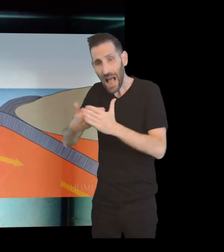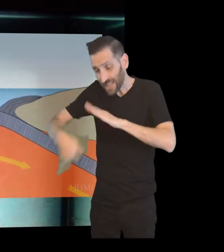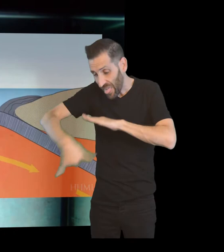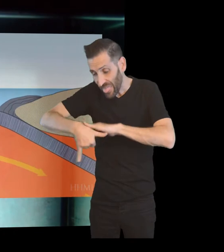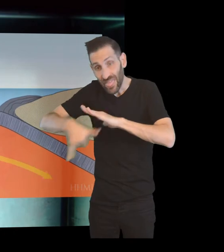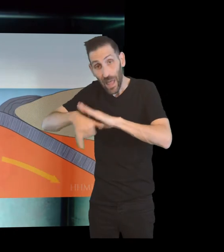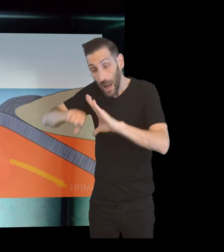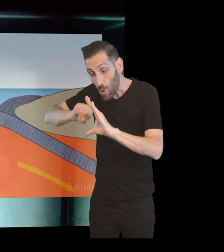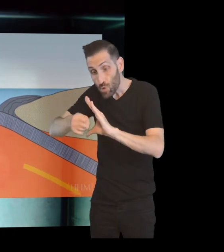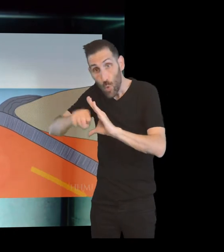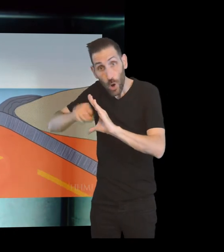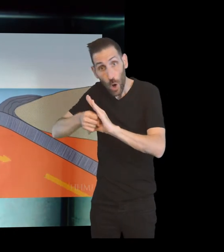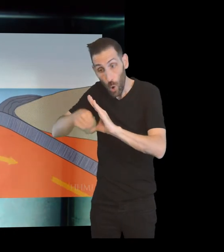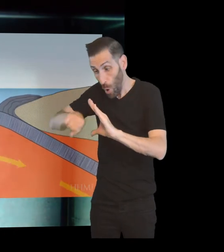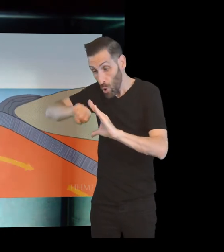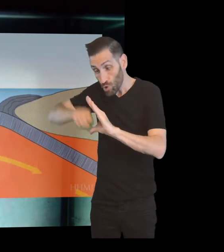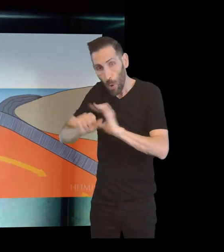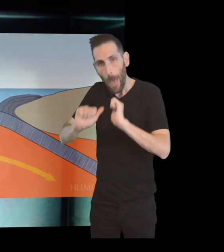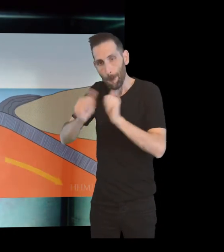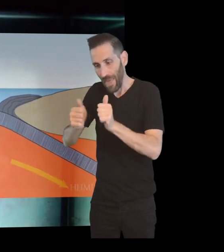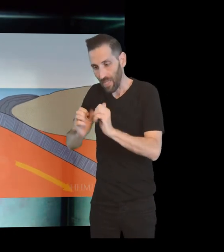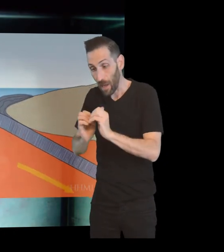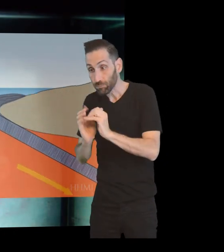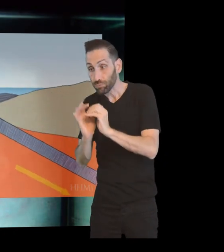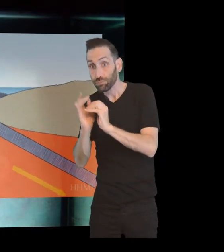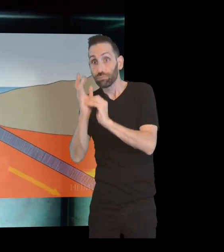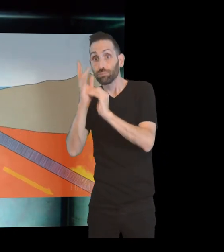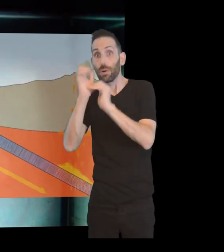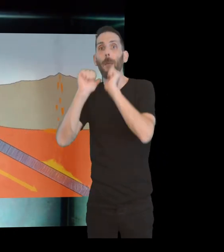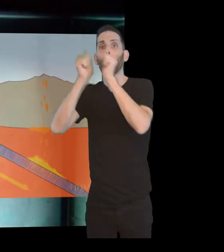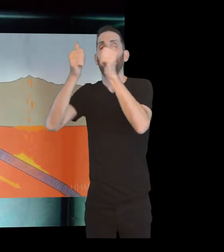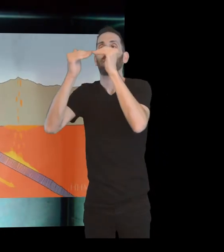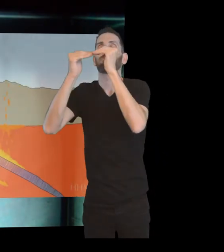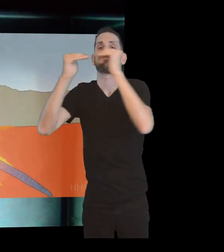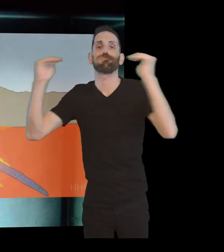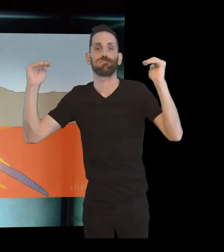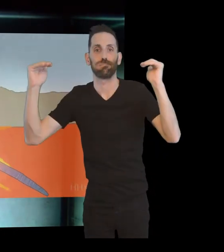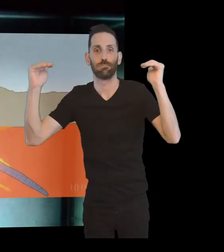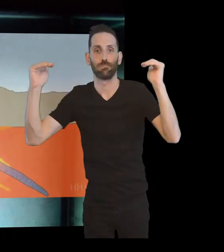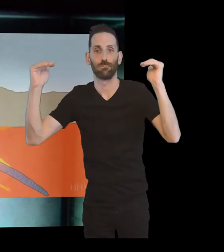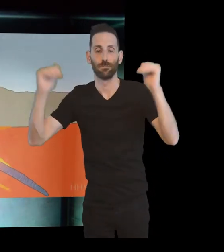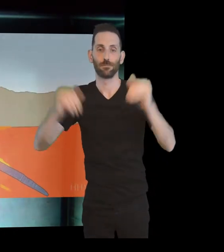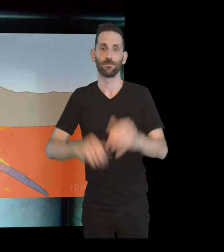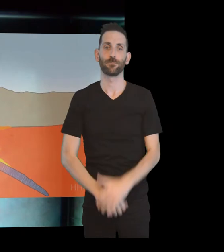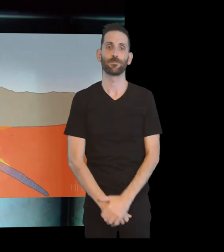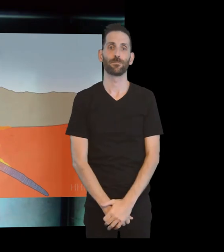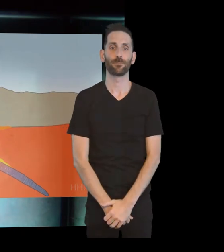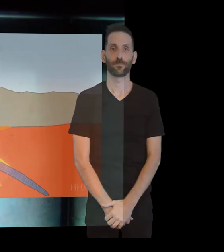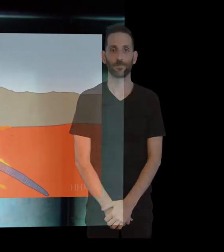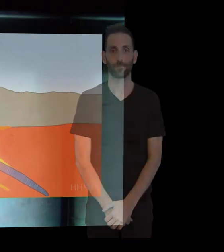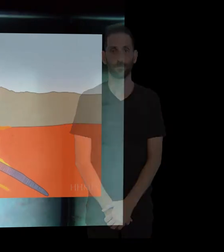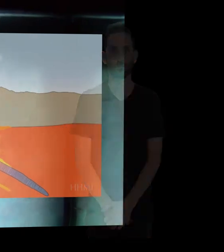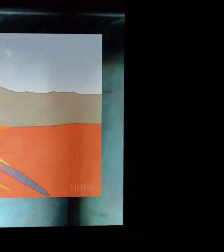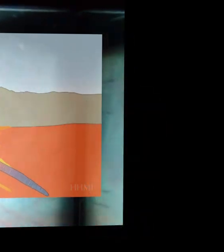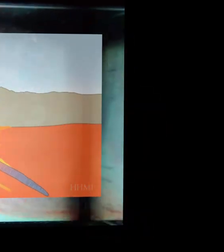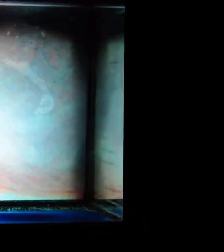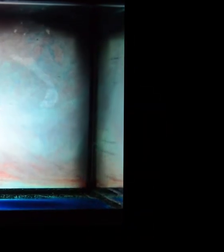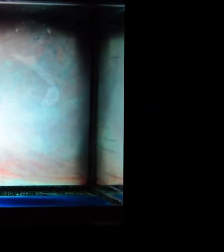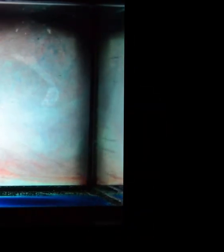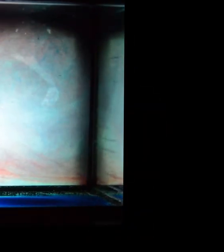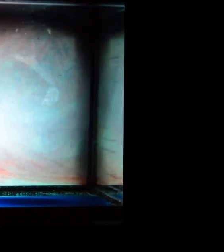chegar ao límite entre o manto e o núcleo. Ao facer isto, tira da placa e causa o seu movimento por arrastre.